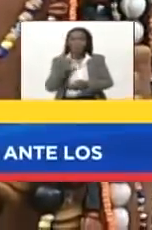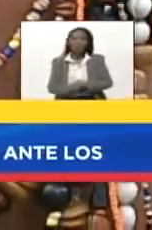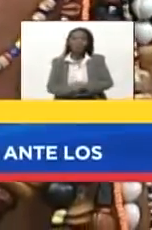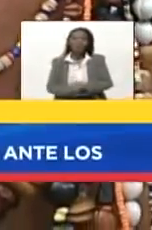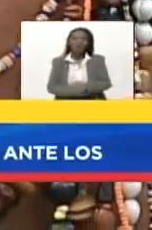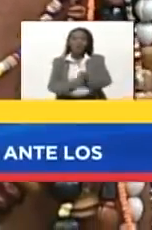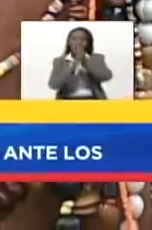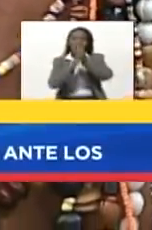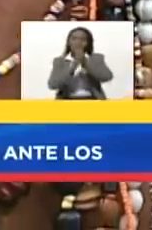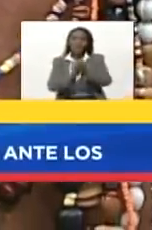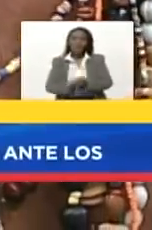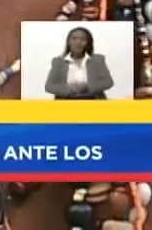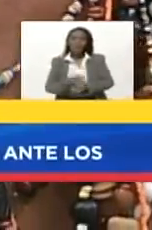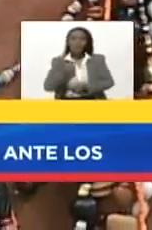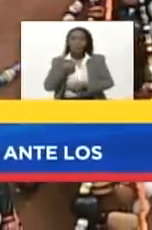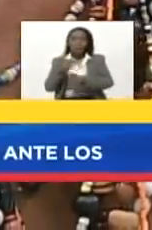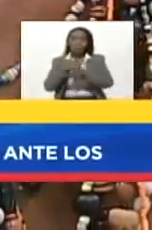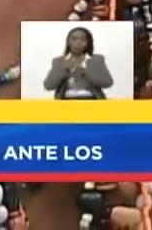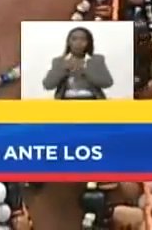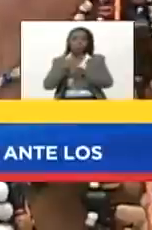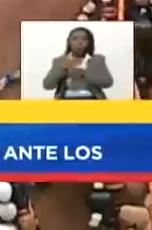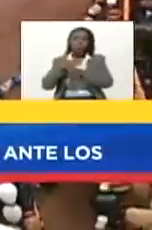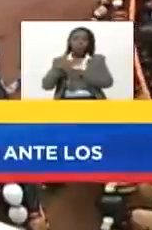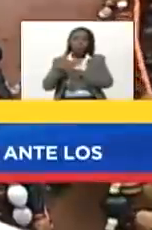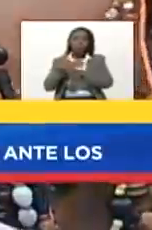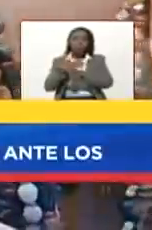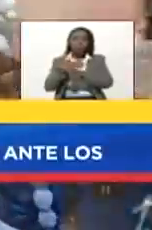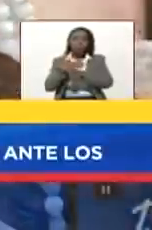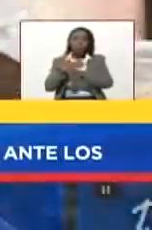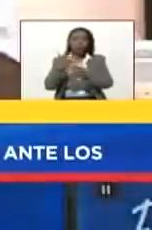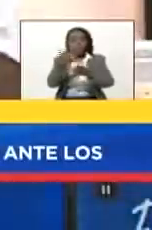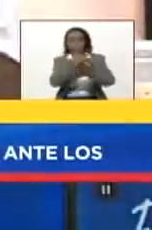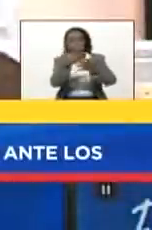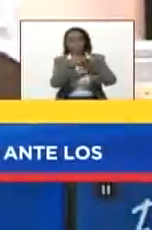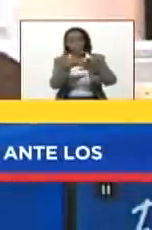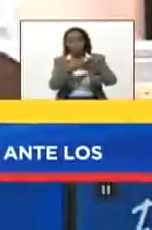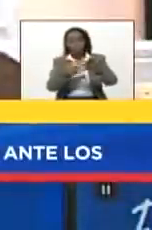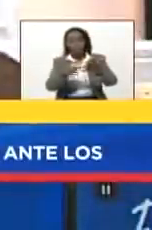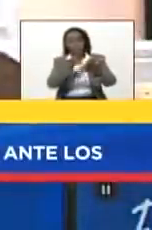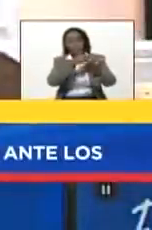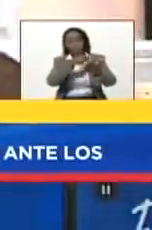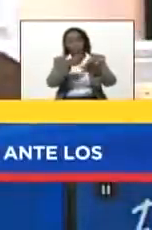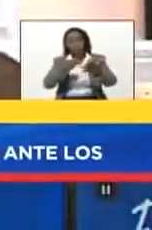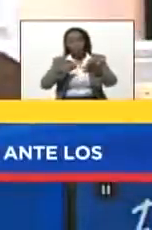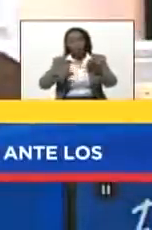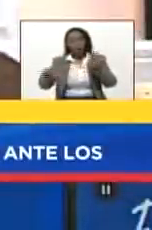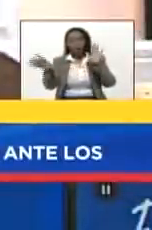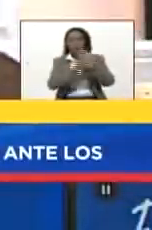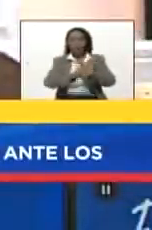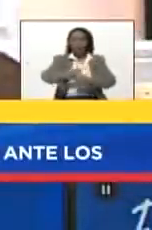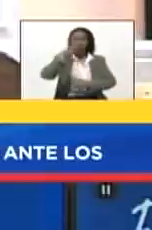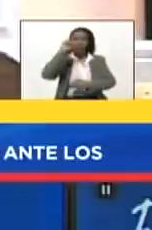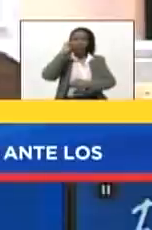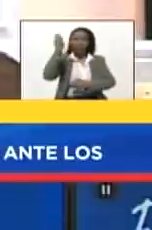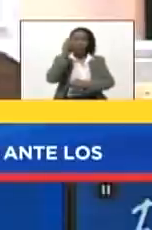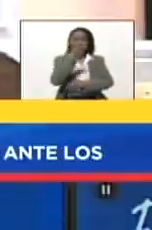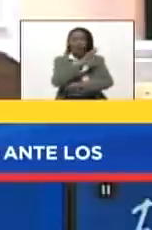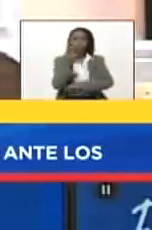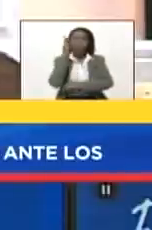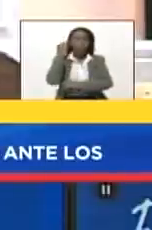con quien compartimos la redacción de la Constitución de la República Bolivariana de